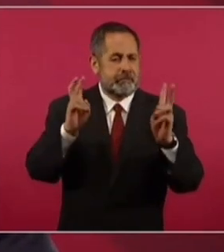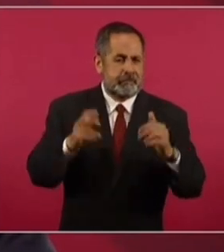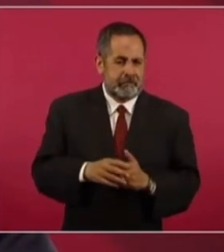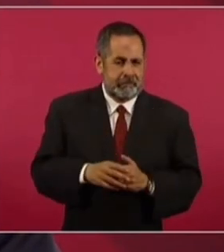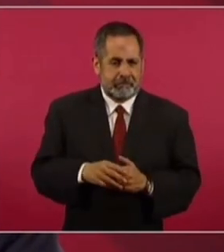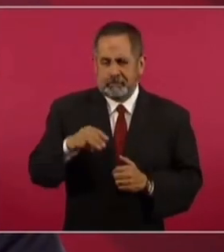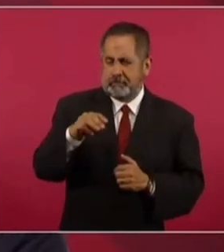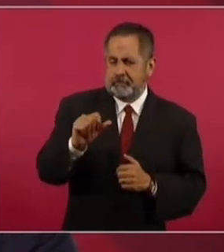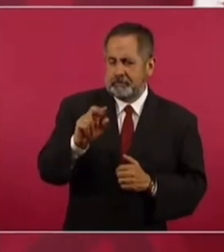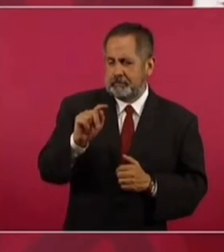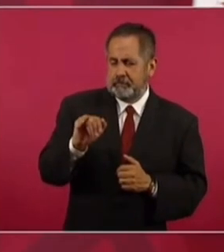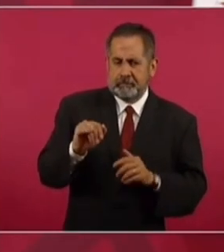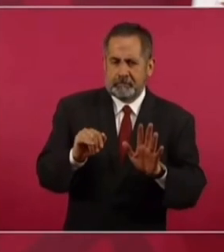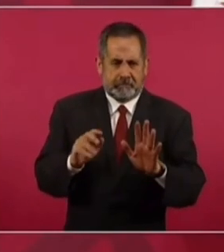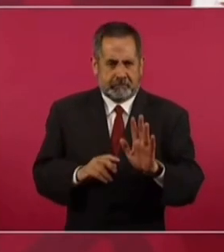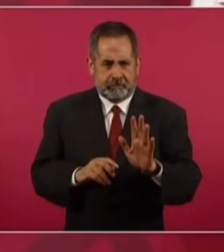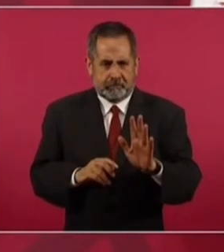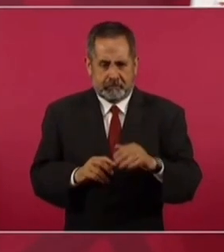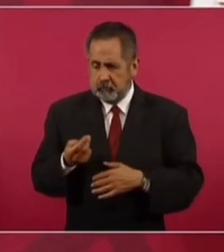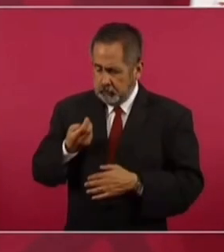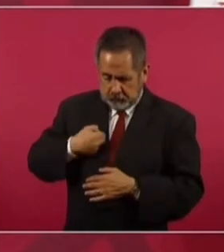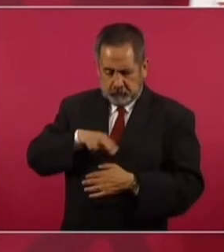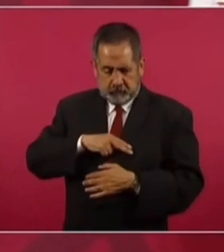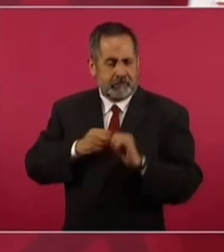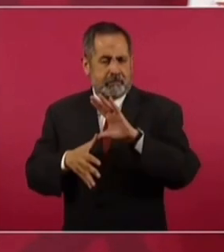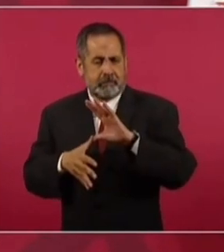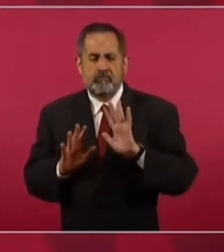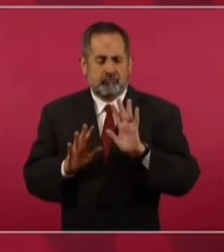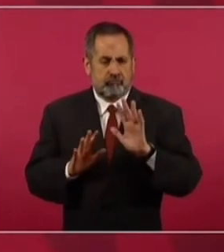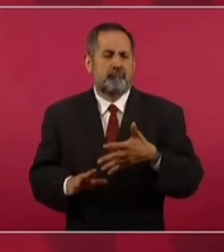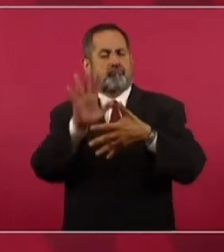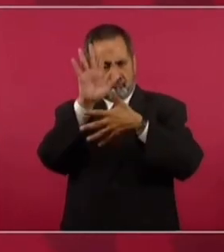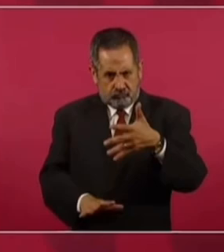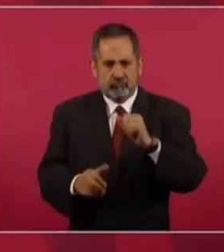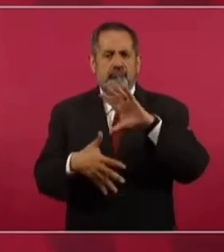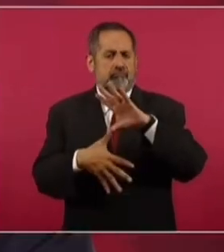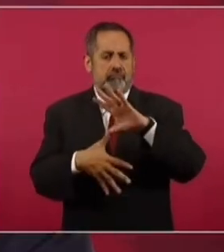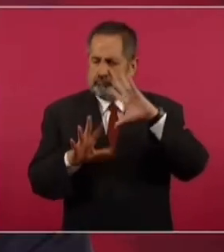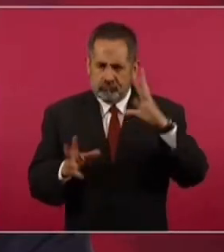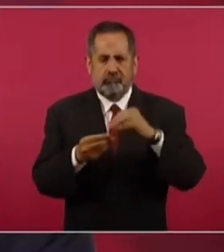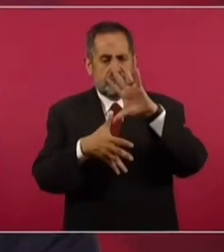expresión de Martí, de nuestra América. Hablo de todo el